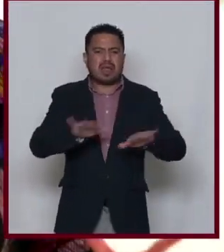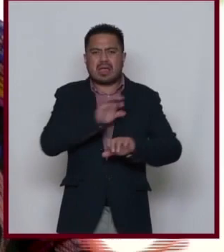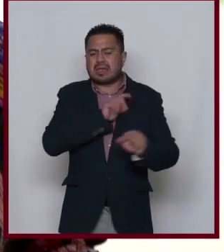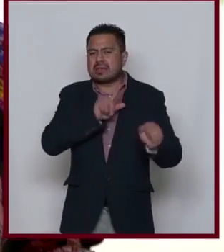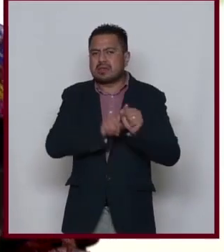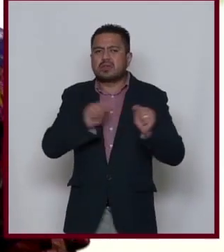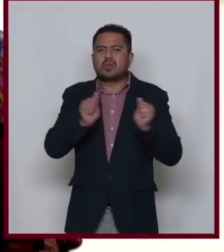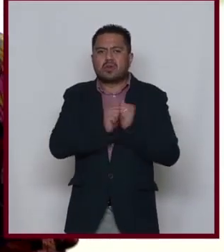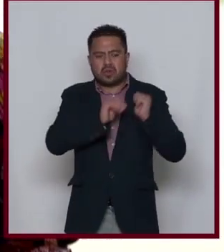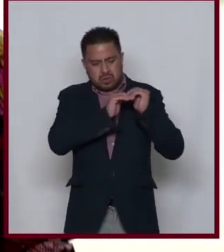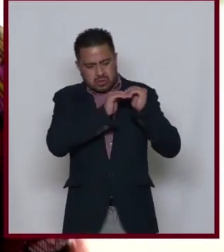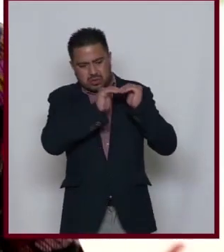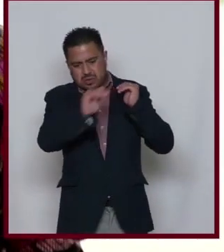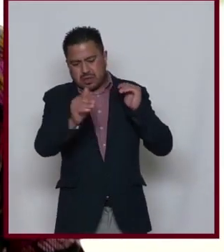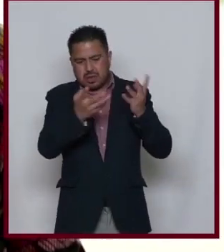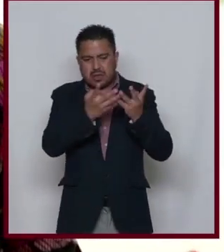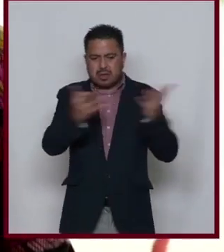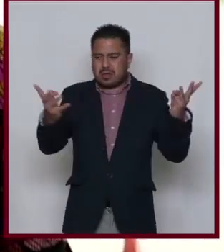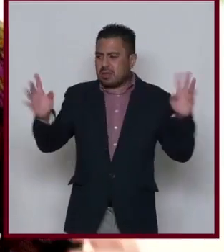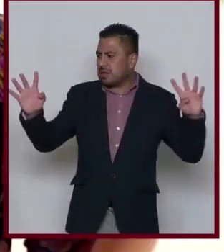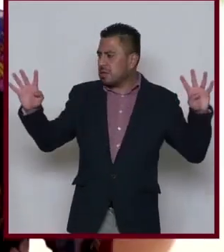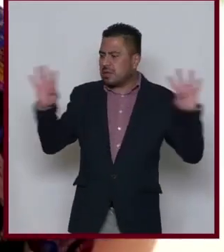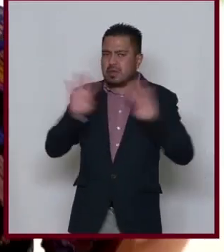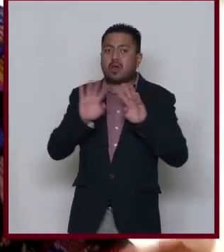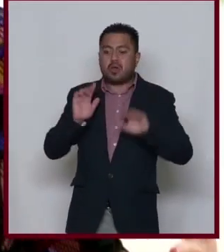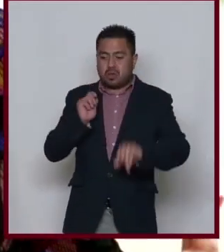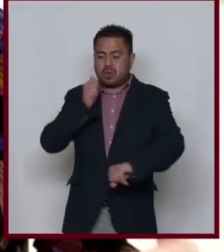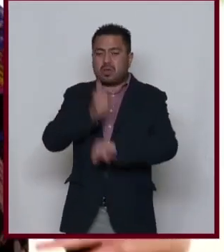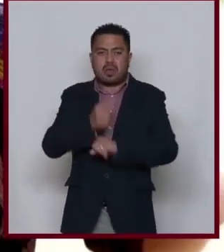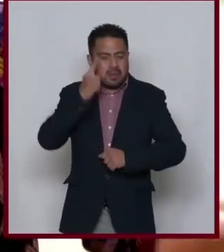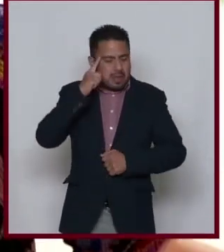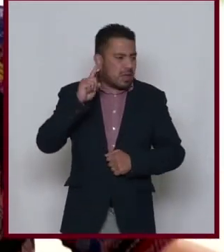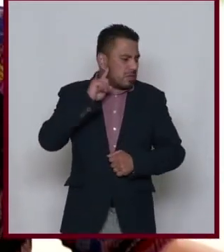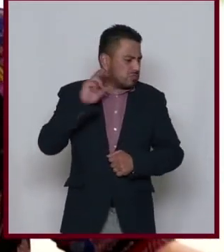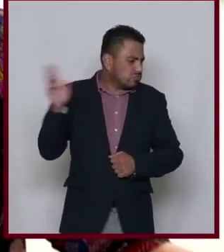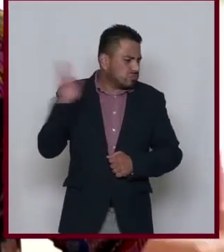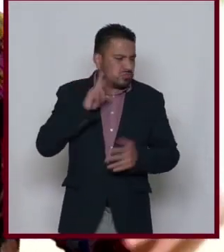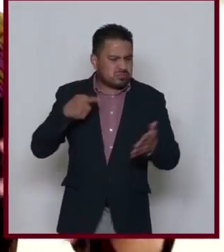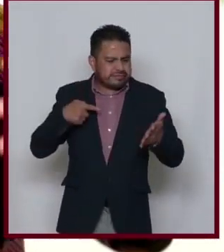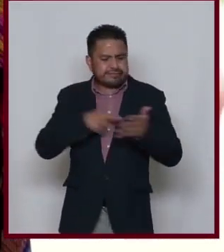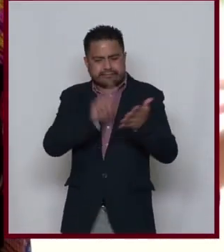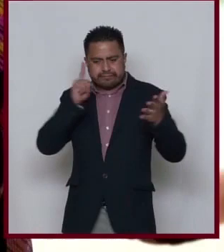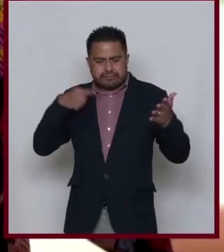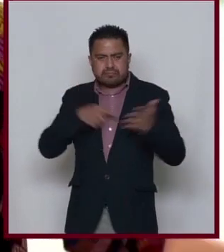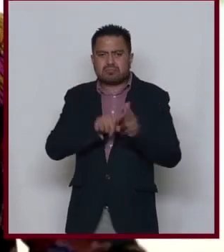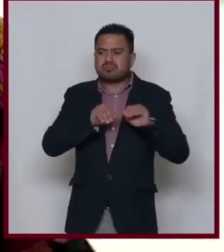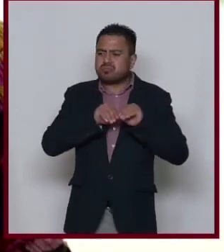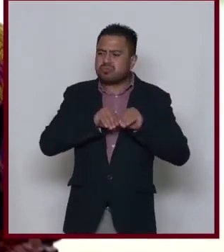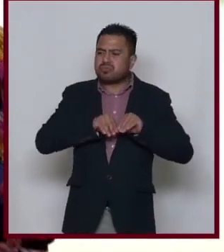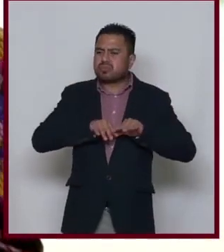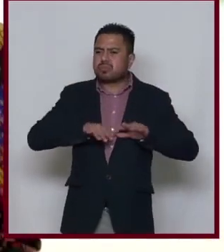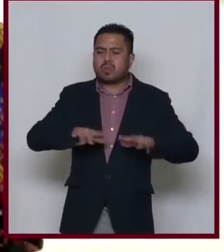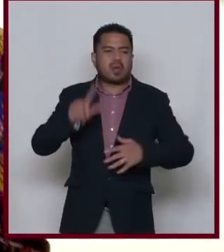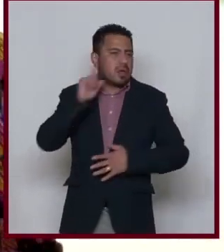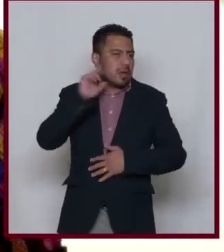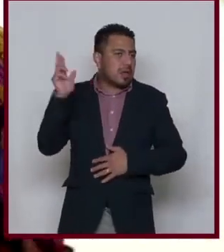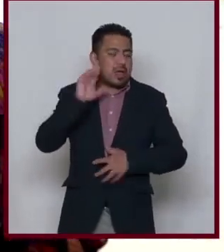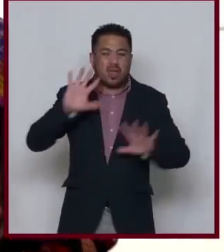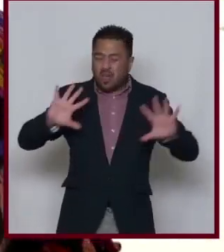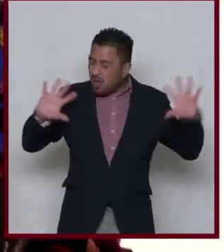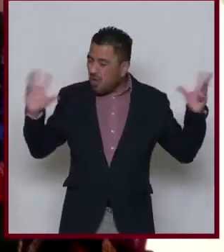en el techo y paredes. Los colocan para que las ondas sonoras reboten en ellos y se distribuya el sonido por toda la